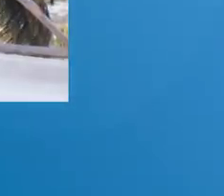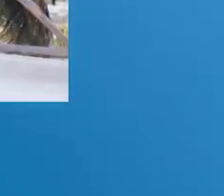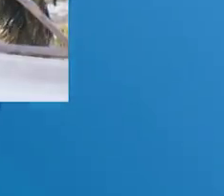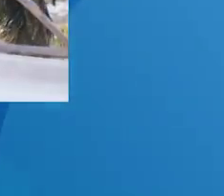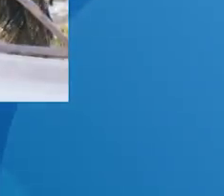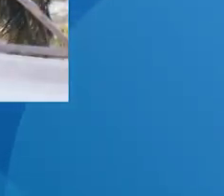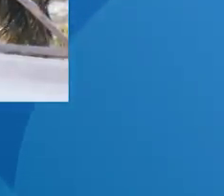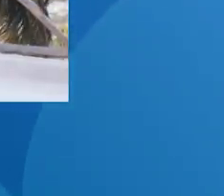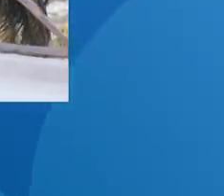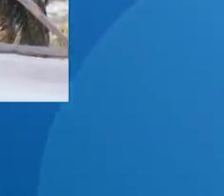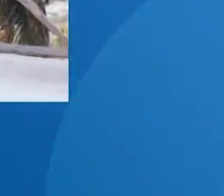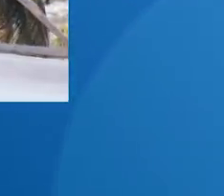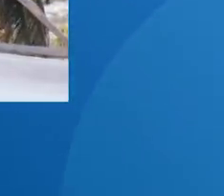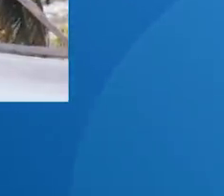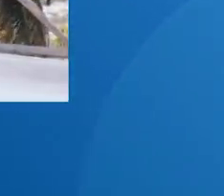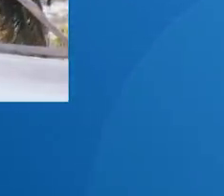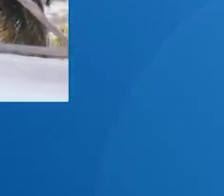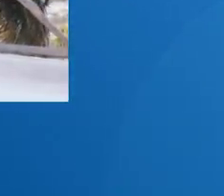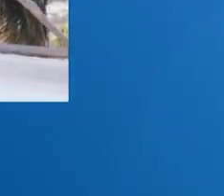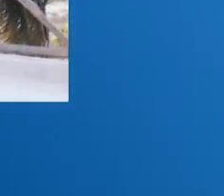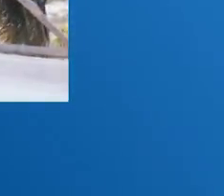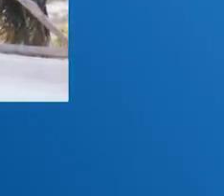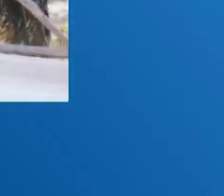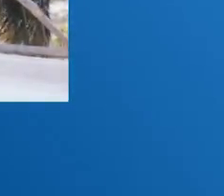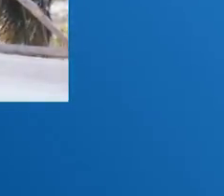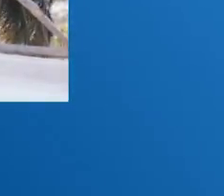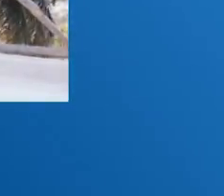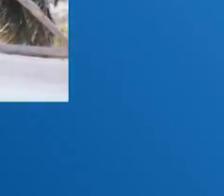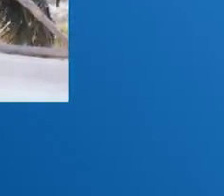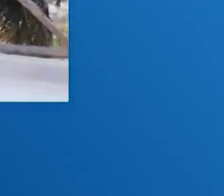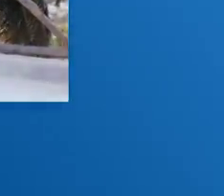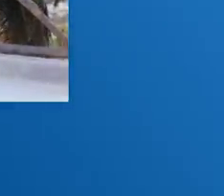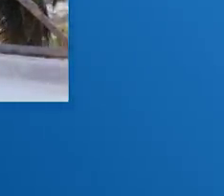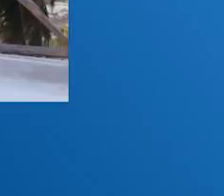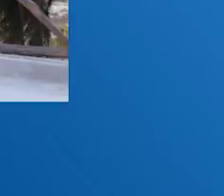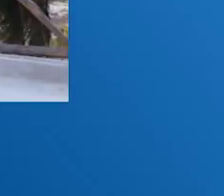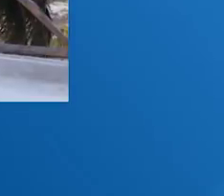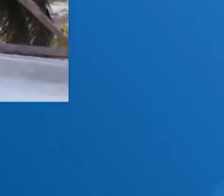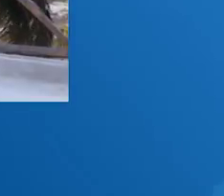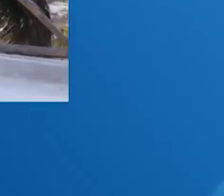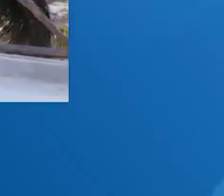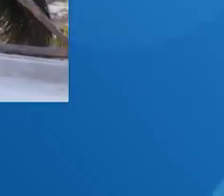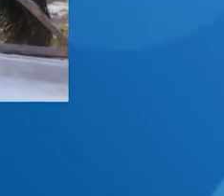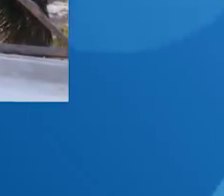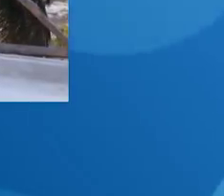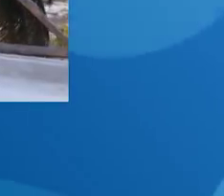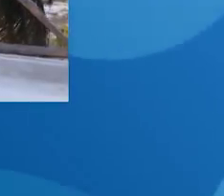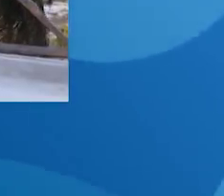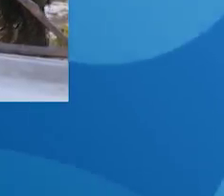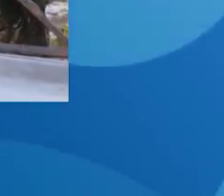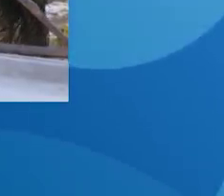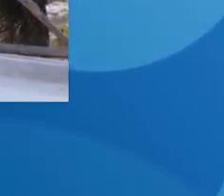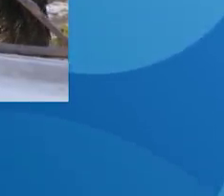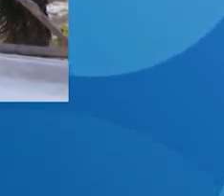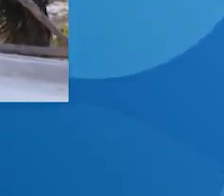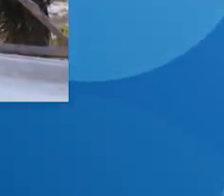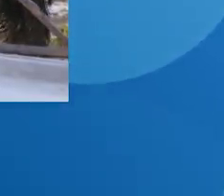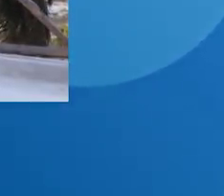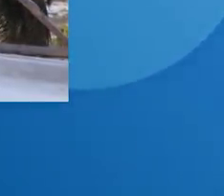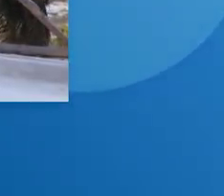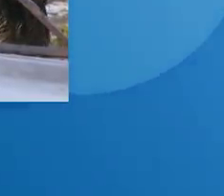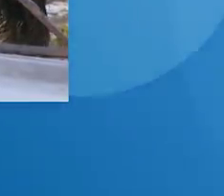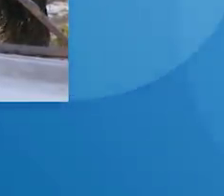5, 6, 7, 8. Rotamos. 1, 2, 3,